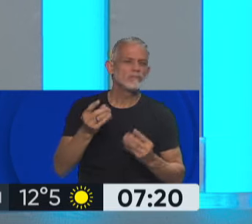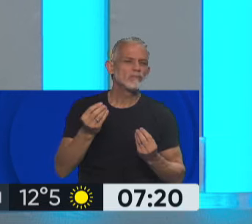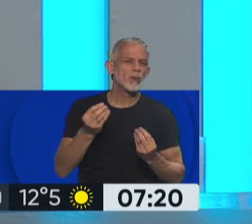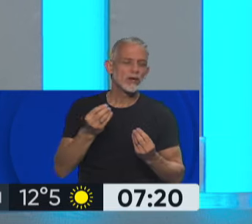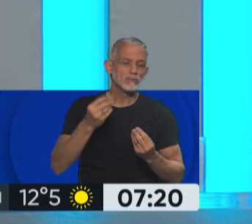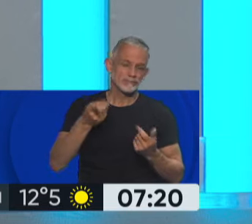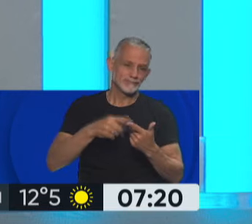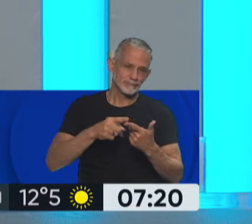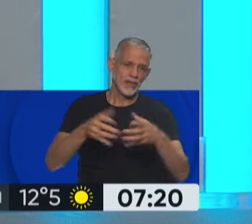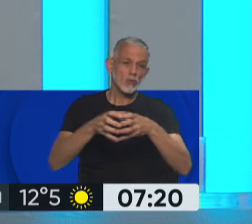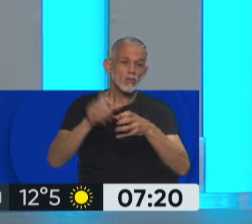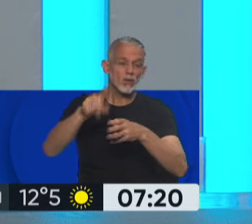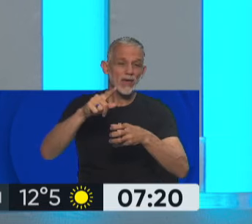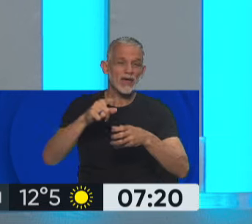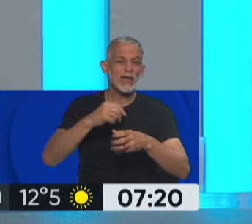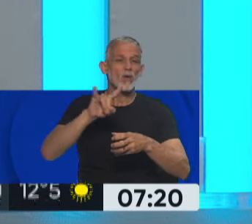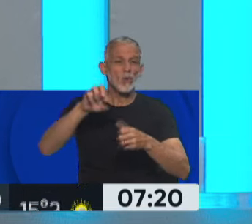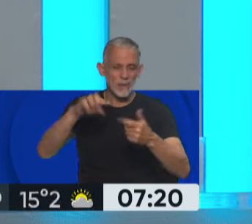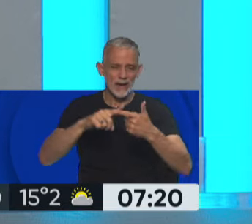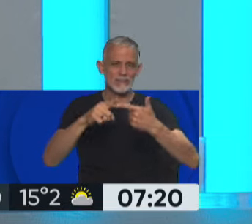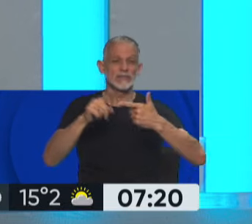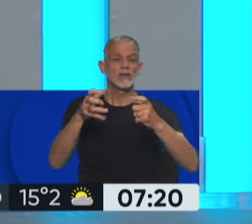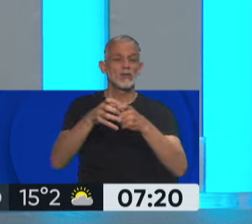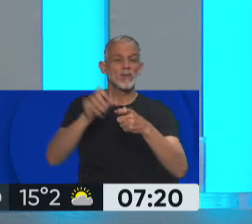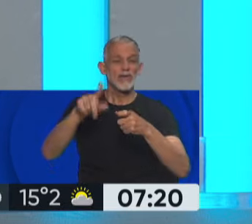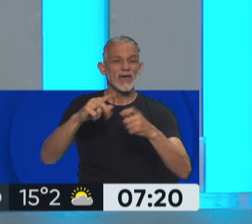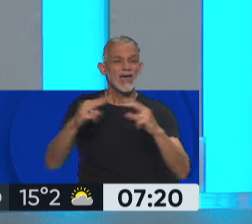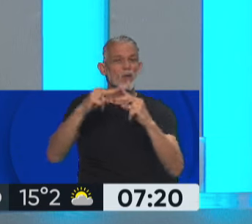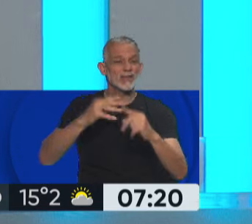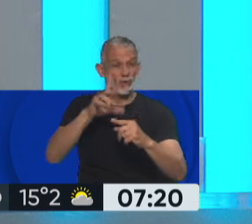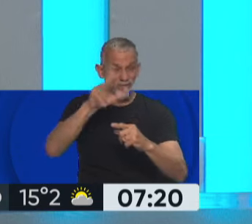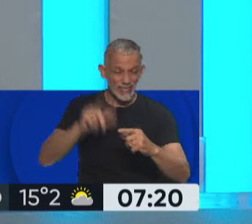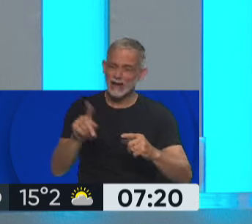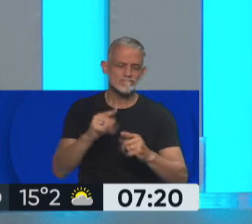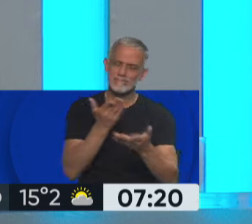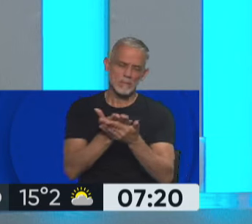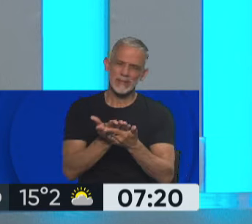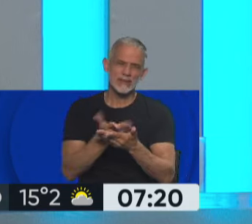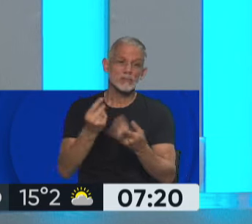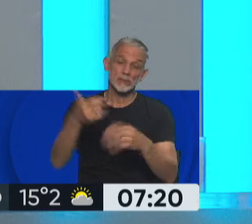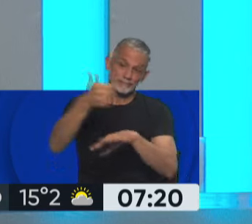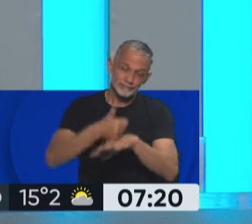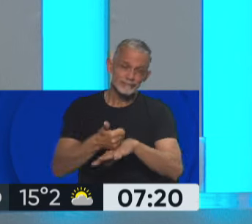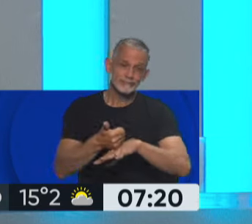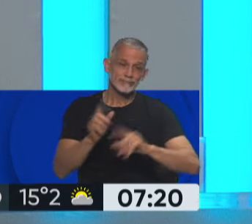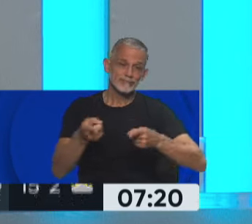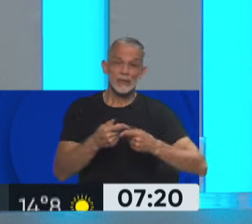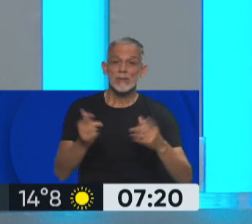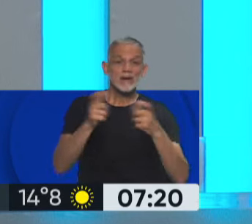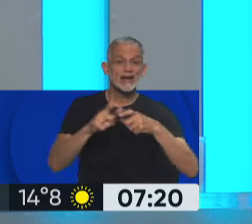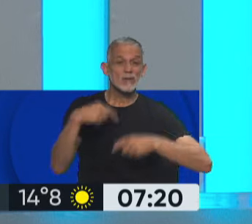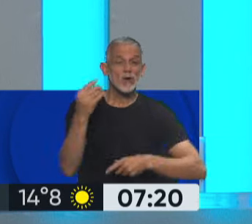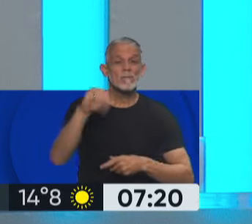unión el bloque de Unión por la patria el bloque de encuentro Federal han solicitado que participen también en una próxima